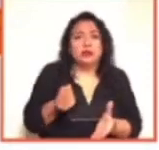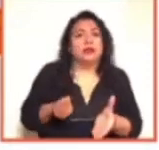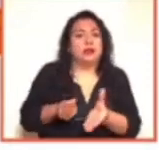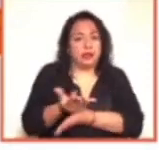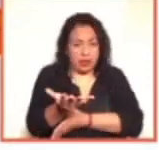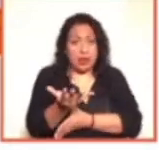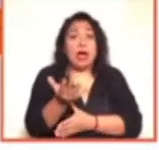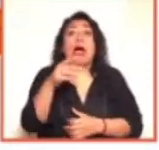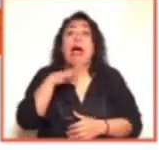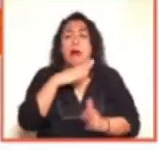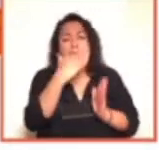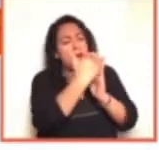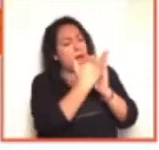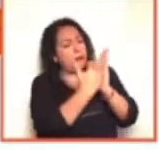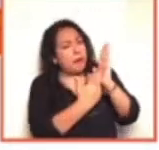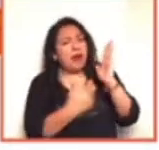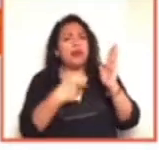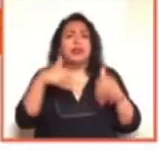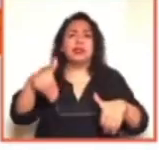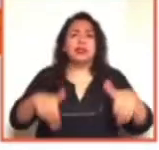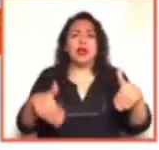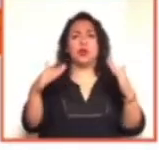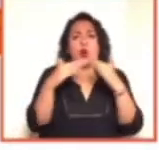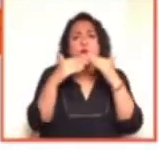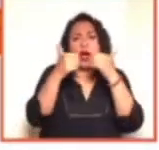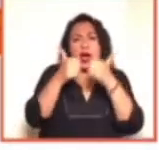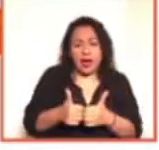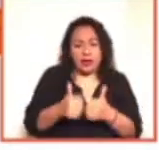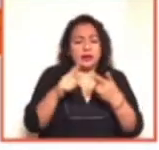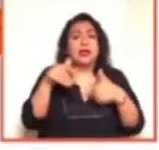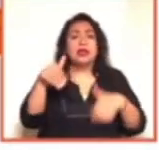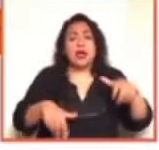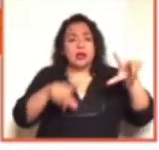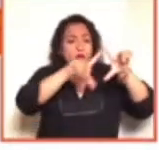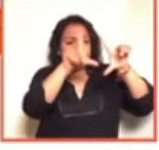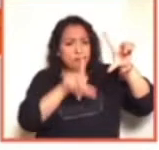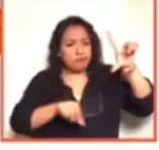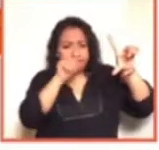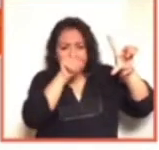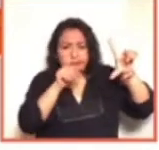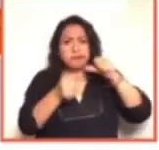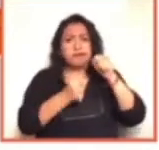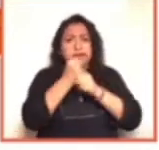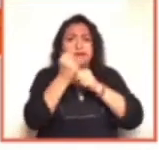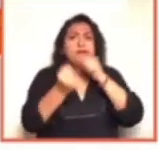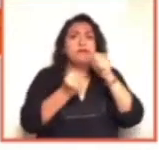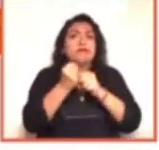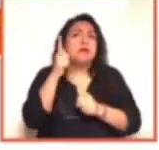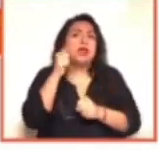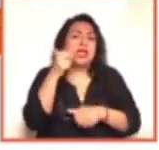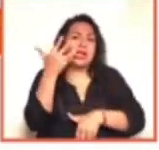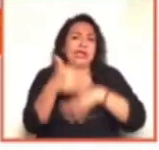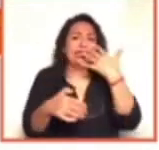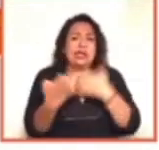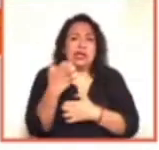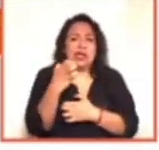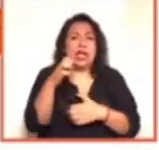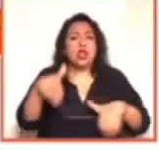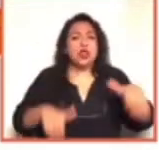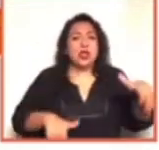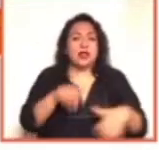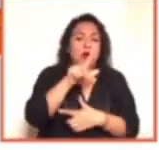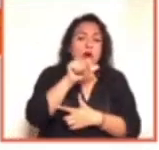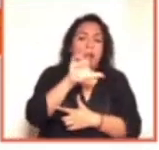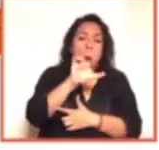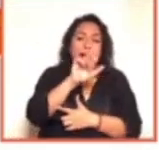oferta. Teatro, teatro en casa y teatro de toda la República, como cada año. Mañana, 15 de enero, Teatro La Capilla nos lleva a dar un recorrido